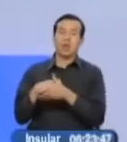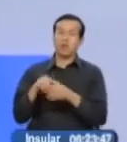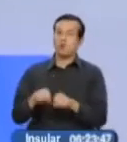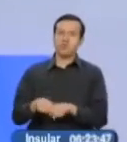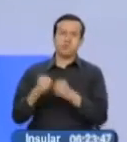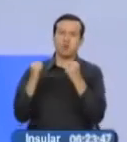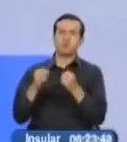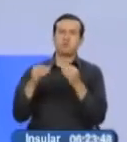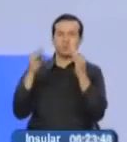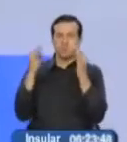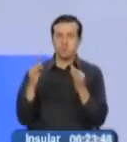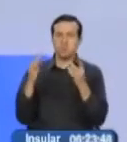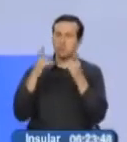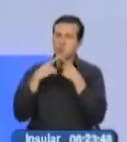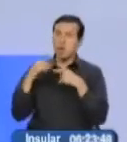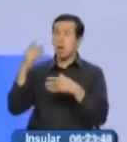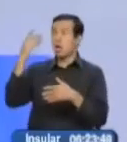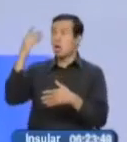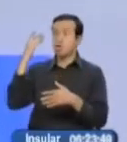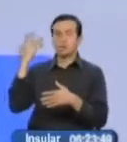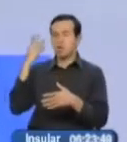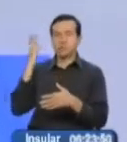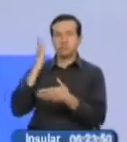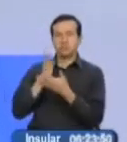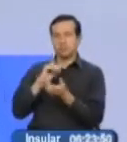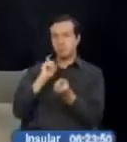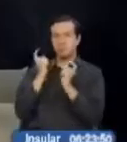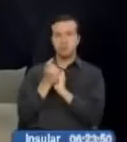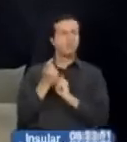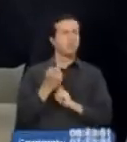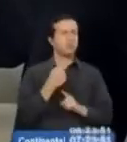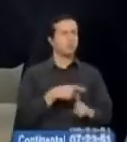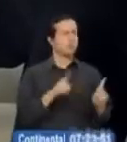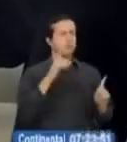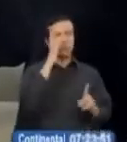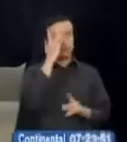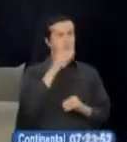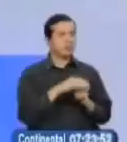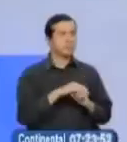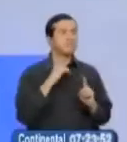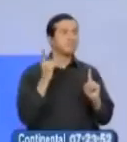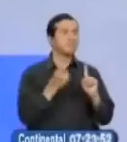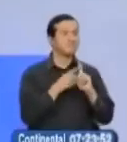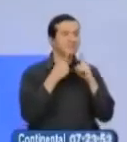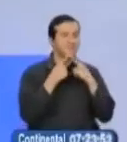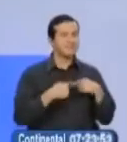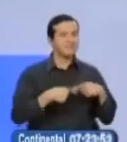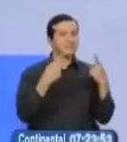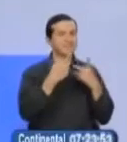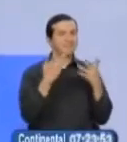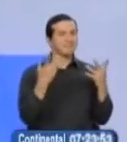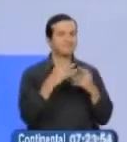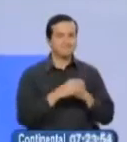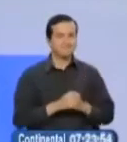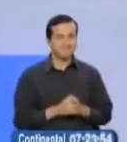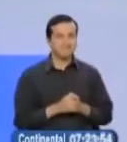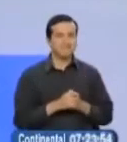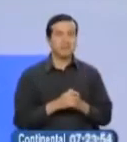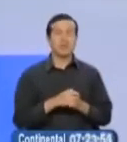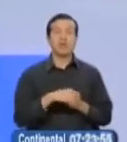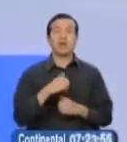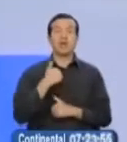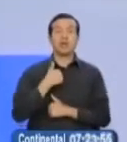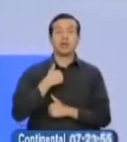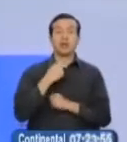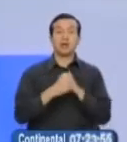y con los esquemas de las declaraciones anteriores. ¿Cuál es la diferencia? En la primera declaración, que fue la de Vancouver en el